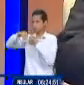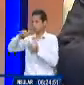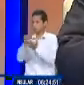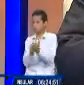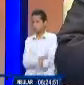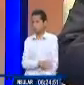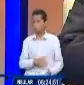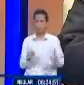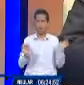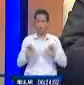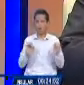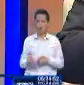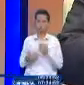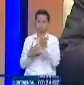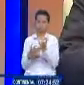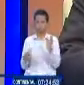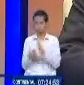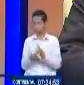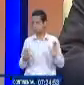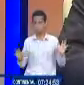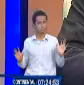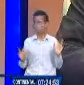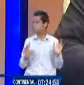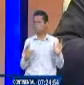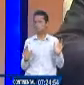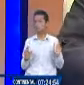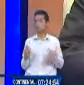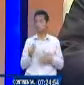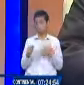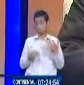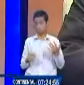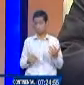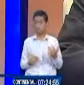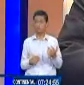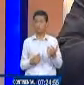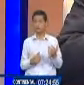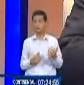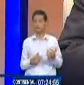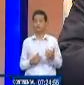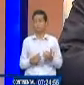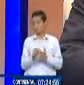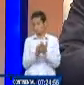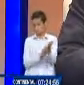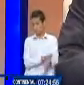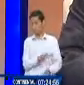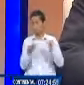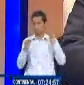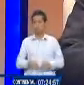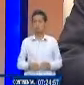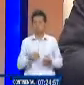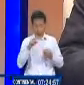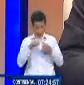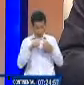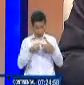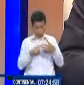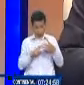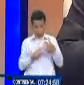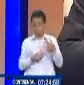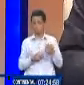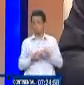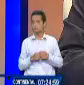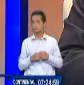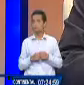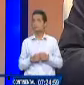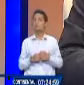se presente un estudio de impacto ambiental muchas de ellas por supuesto generaron proyectos ejemplo fruta del norte y mirador para san carlos entre otros